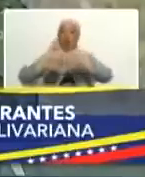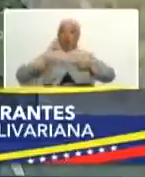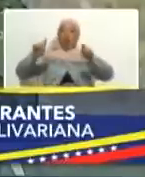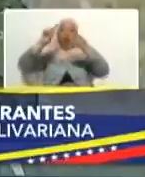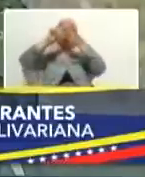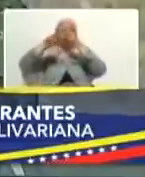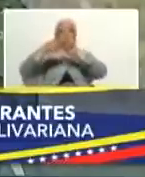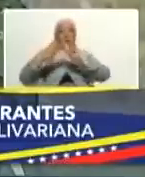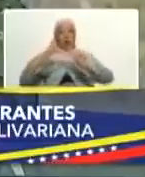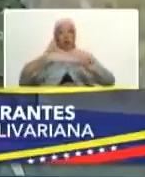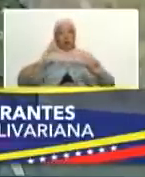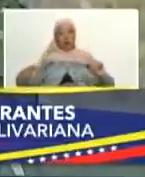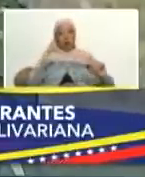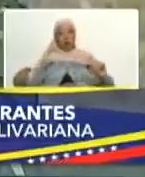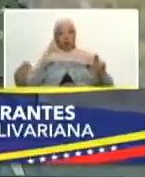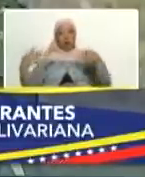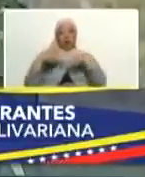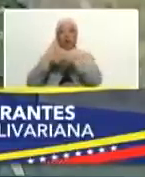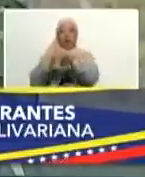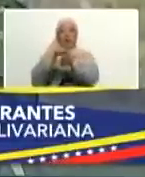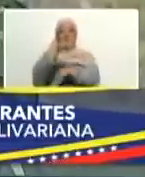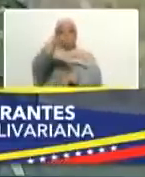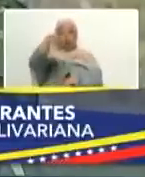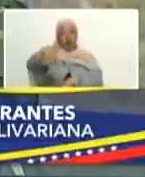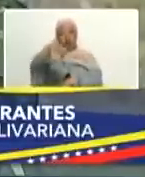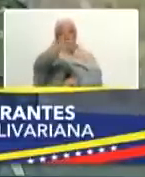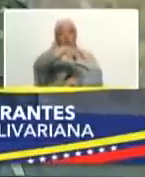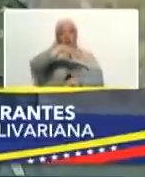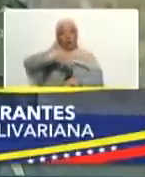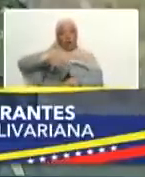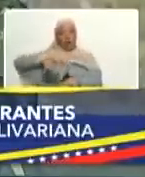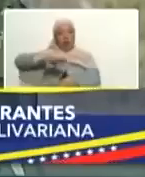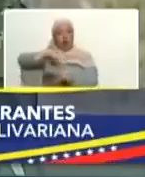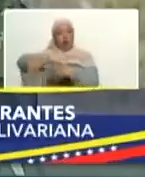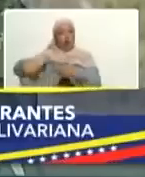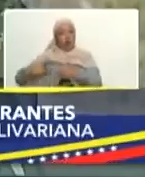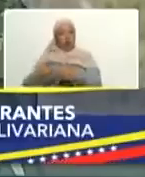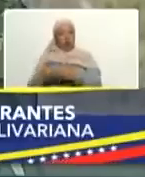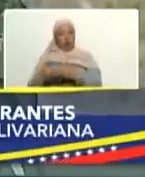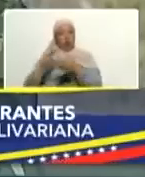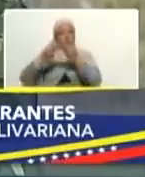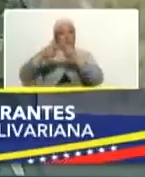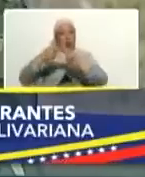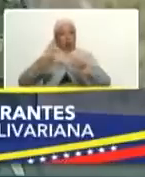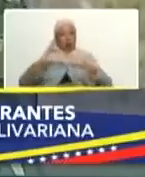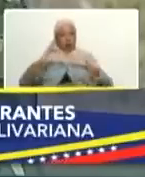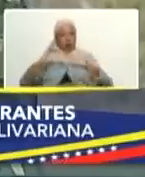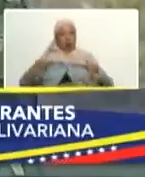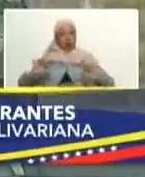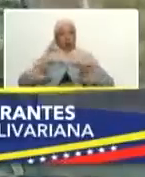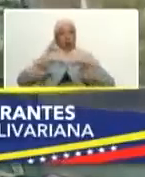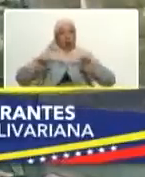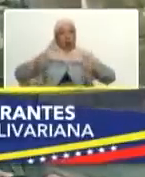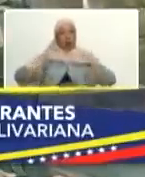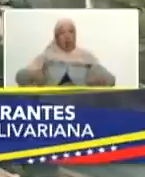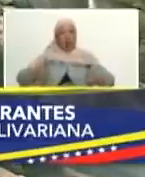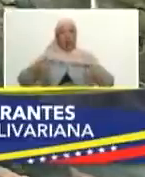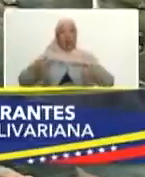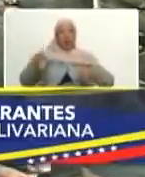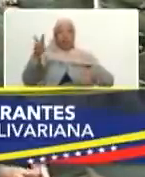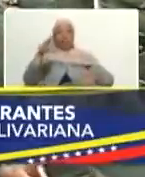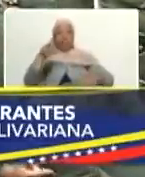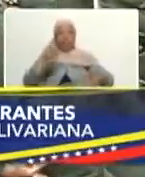paz y la integridad territorial del país. Mantener la iniciativa estratégica con